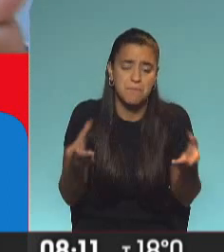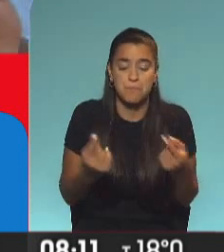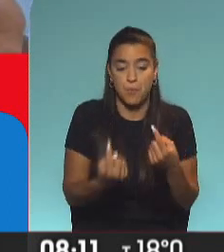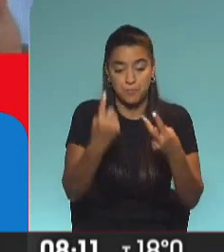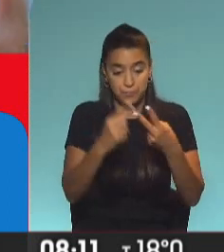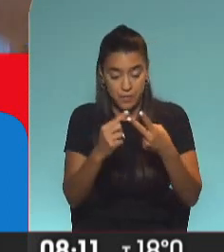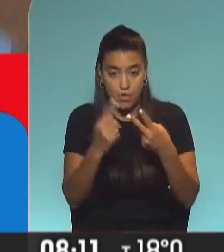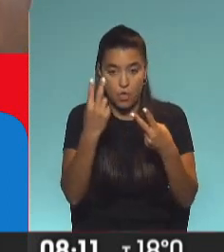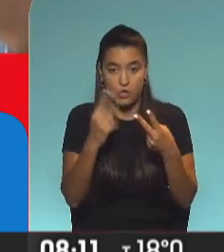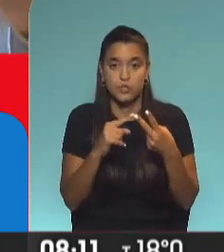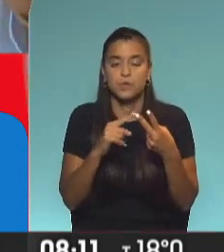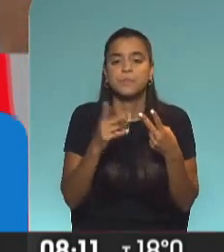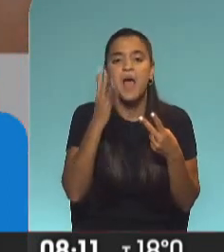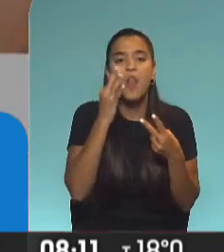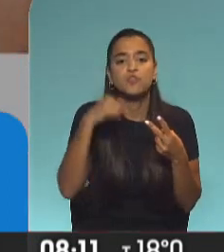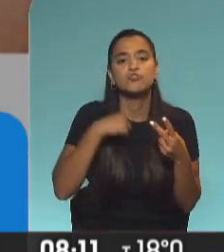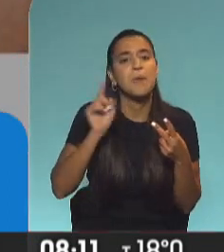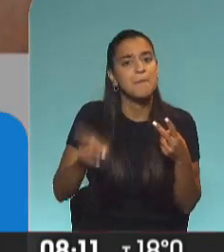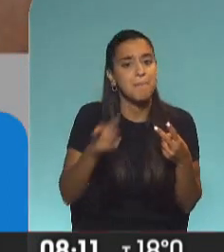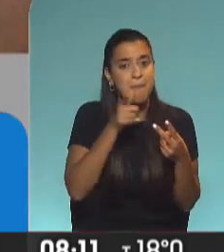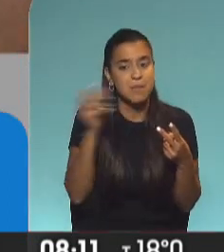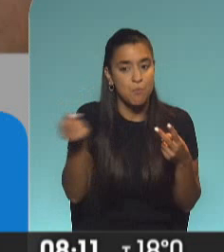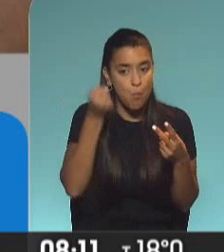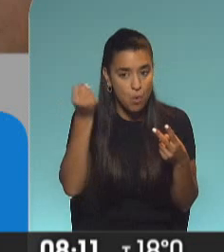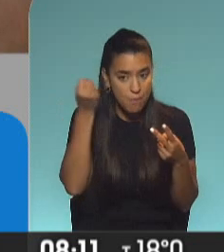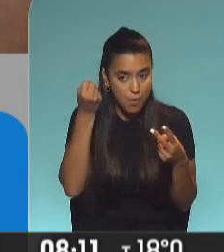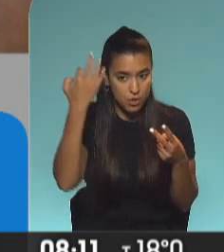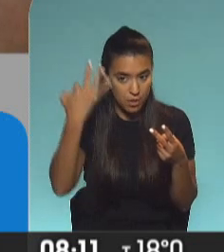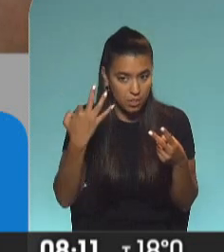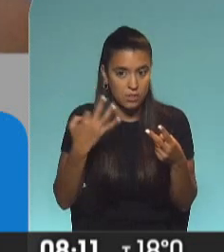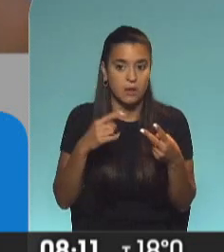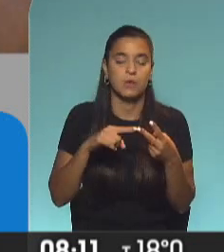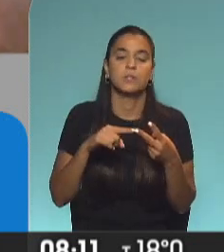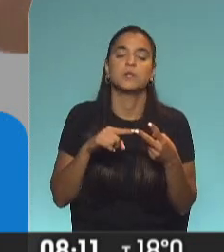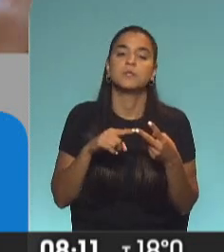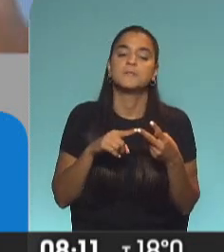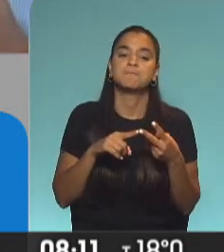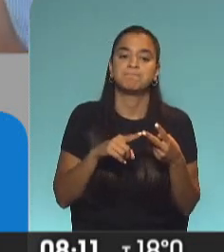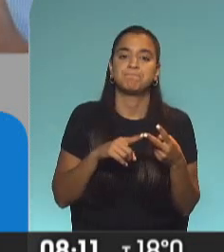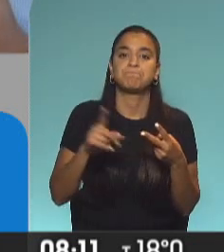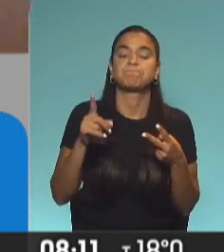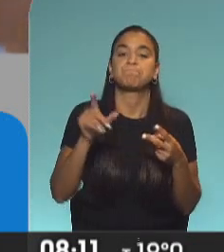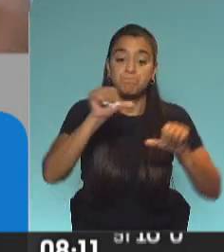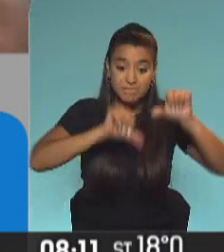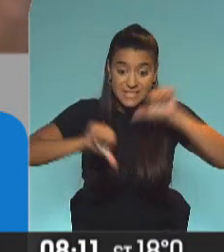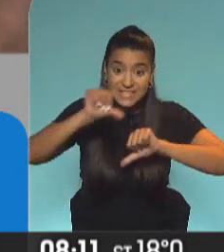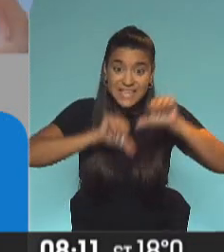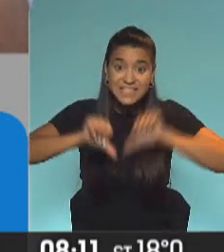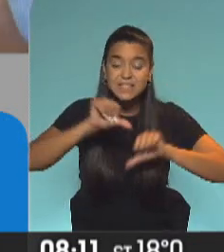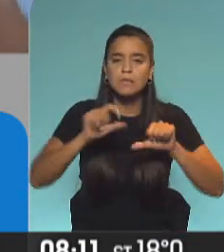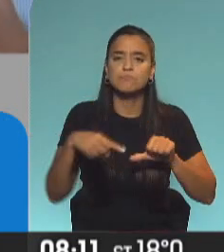uno. Y número dos, hay algo que yo creo que también es muy importante de tener en cuenta, y es que en ciencia